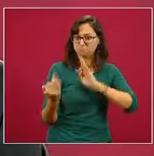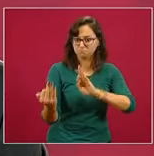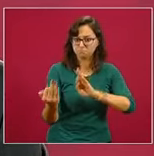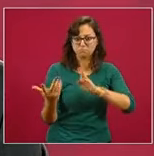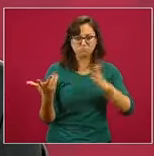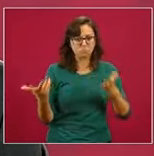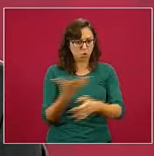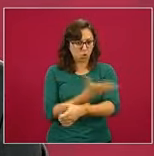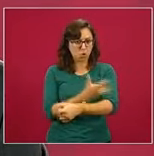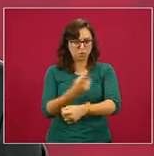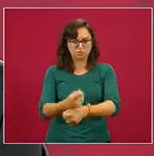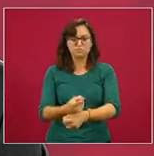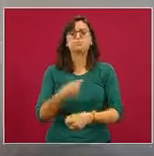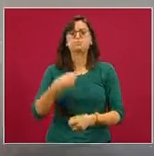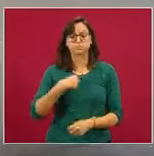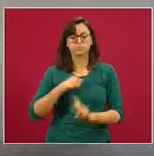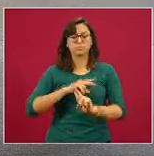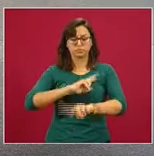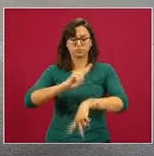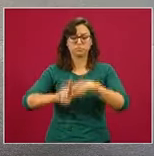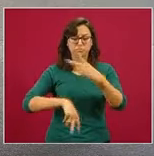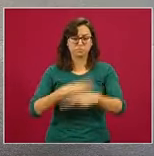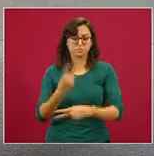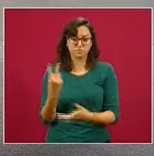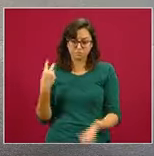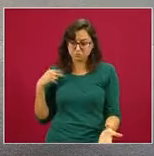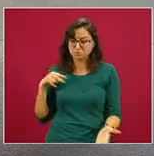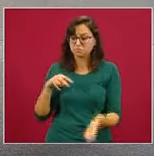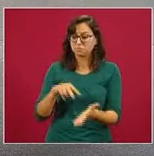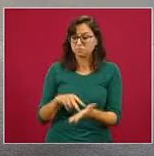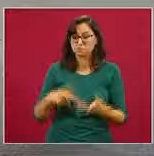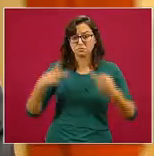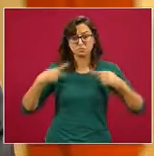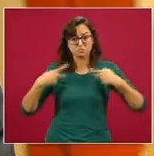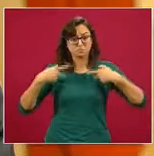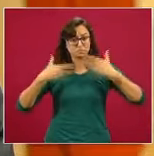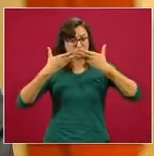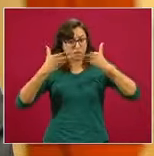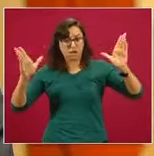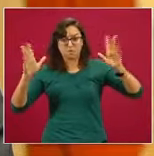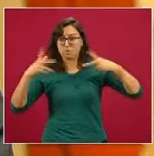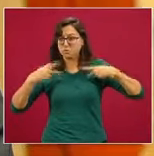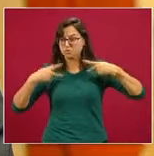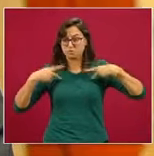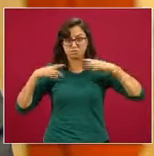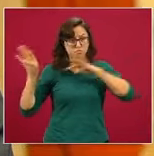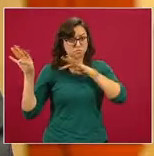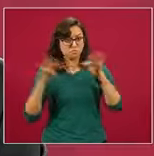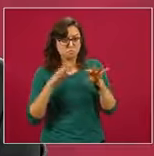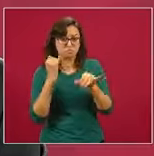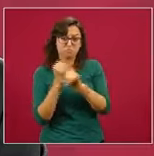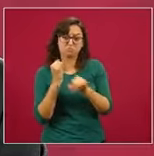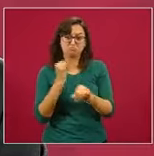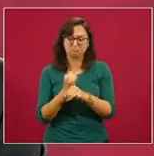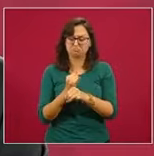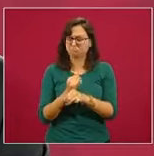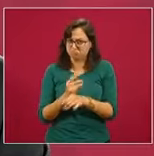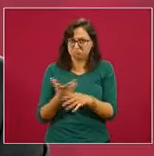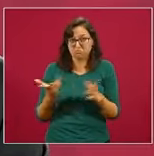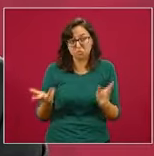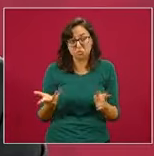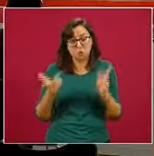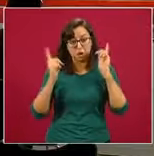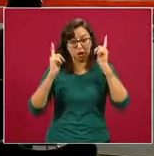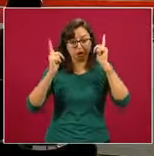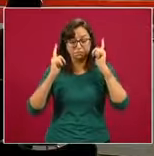que las comparecencias serán abiertas al público a través de los medios digitales, y desde luego